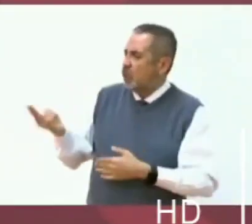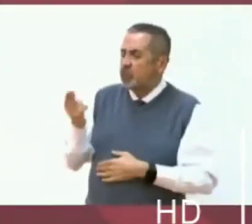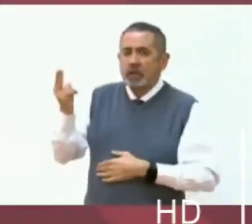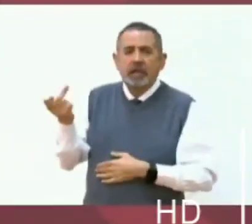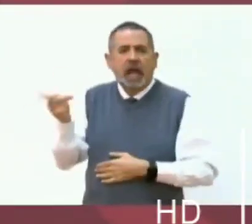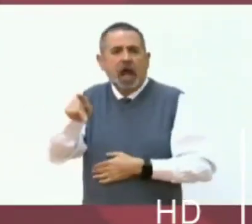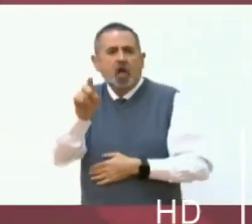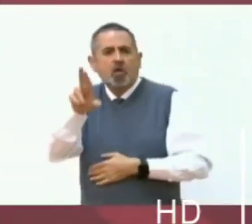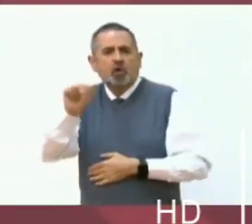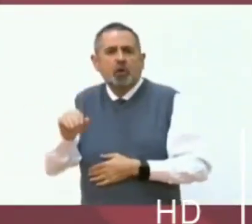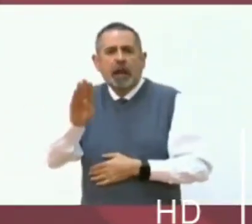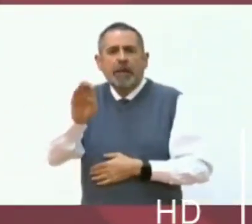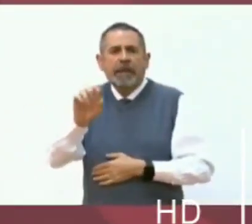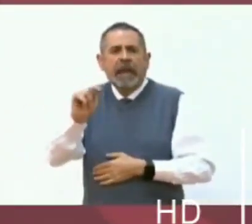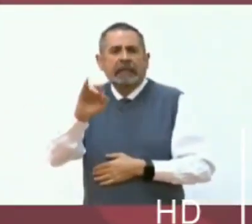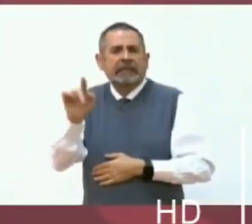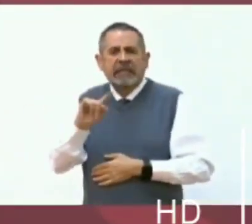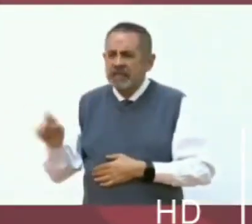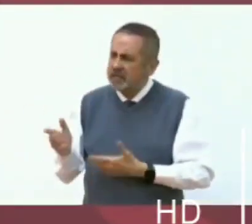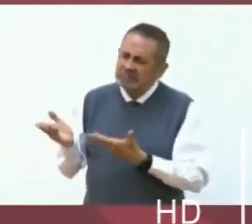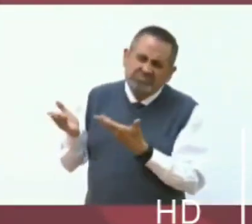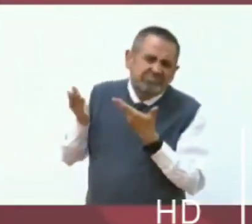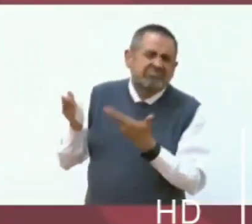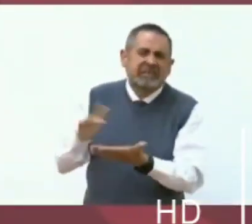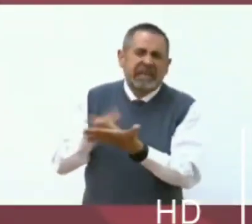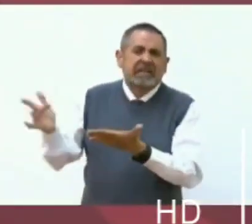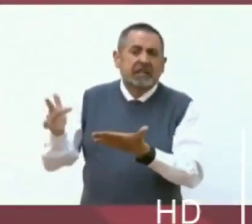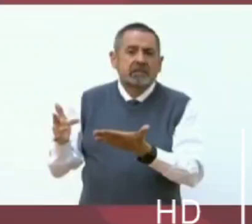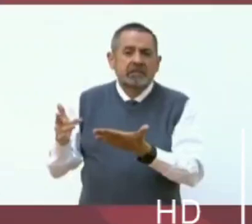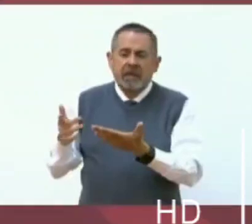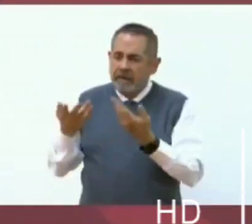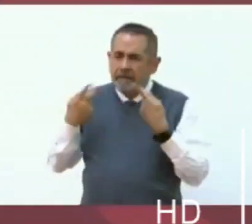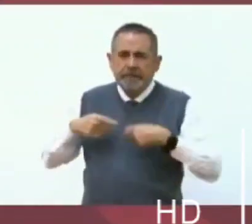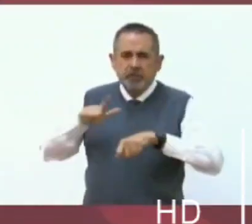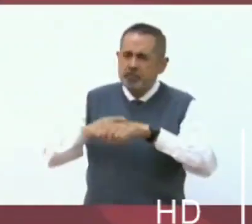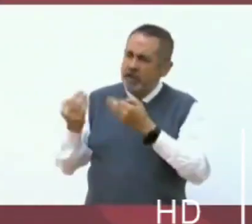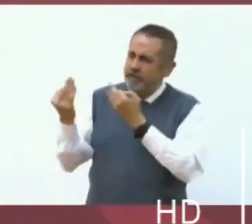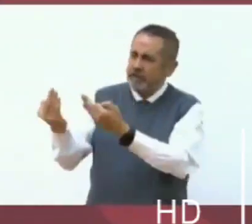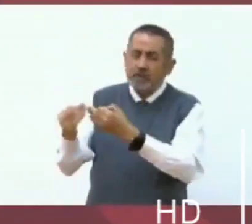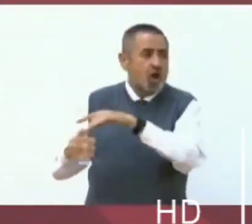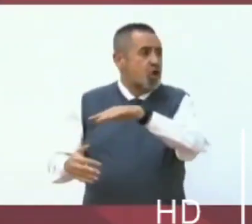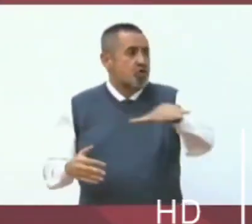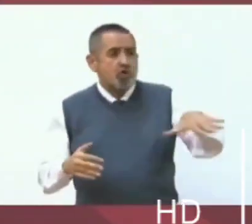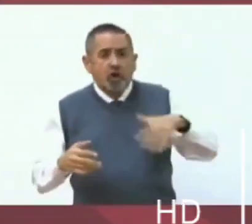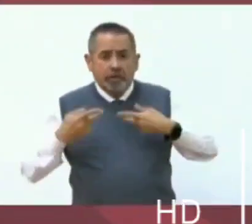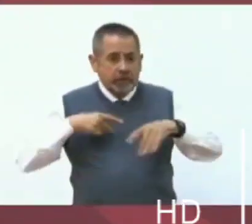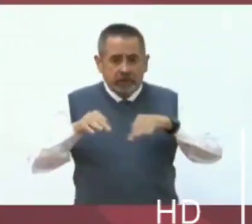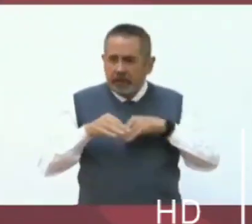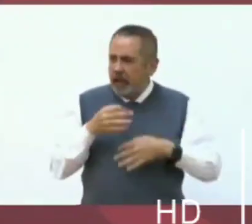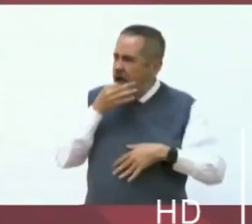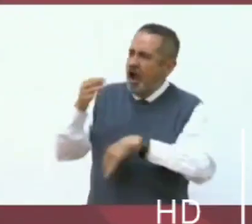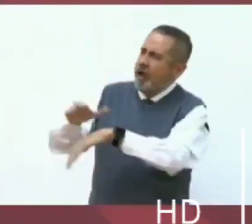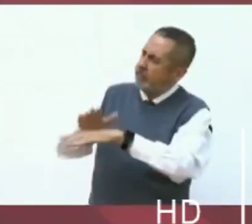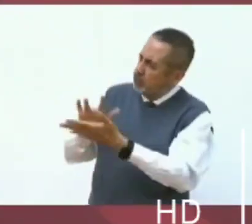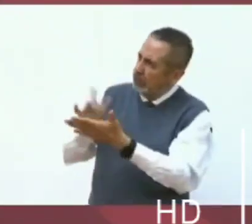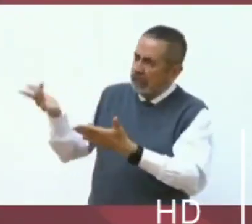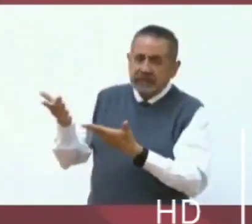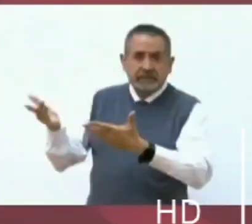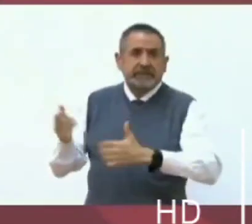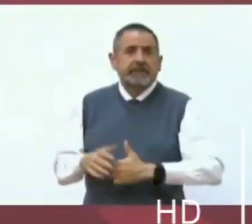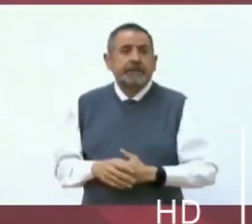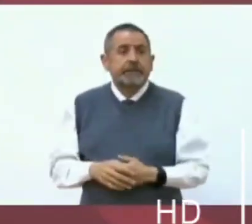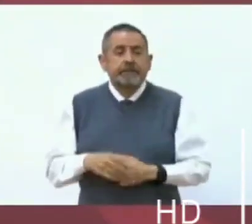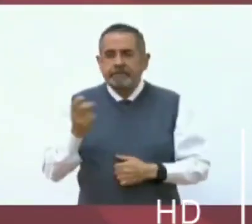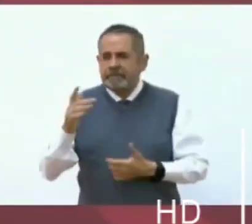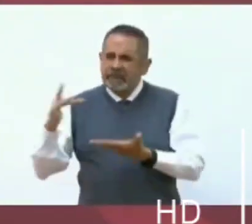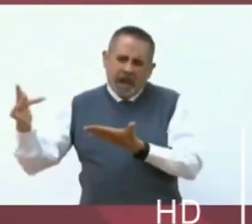la doctora Beatriz Gutiérrez Müller, de manera personal y a nombre de todos los trabajadores que aquí están presentes, por